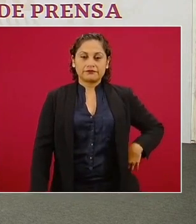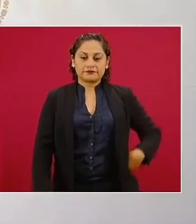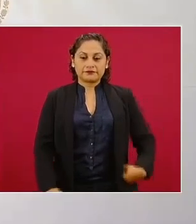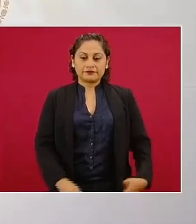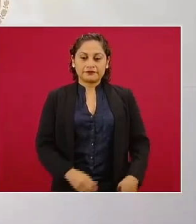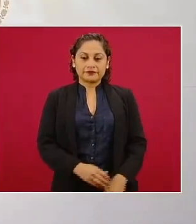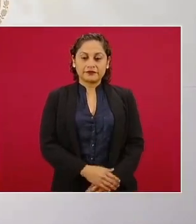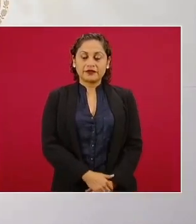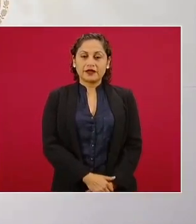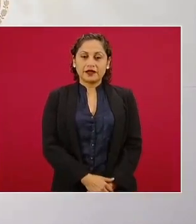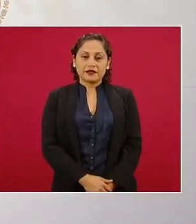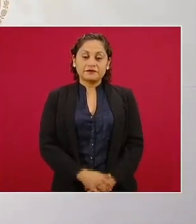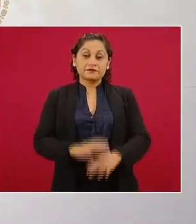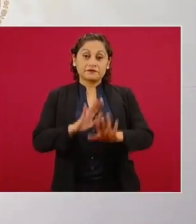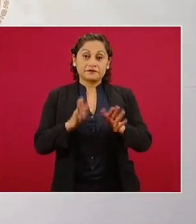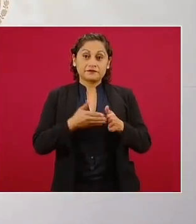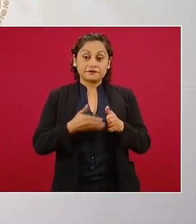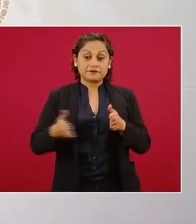noticia